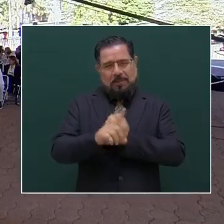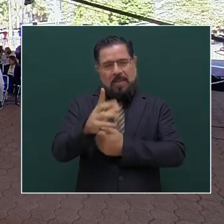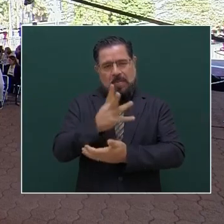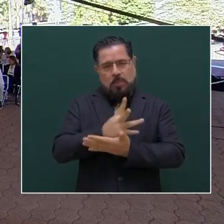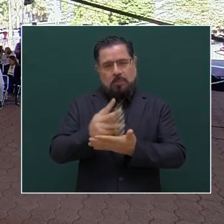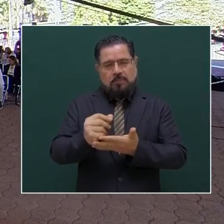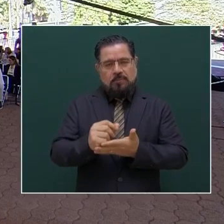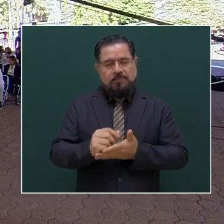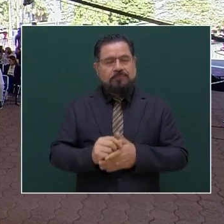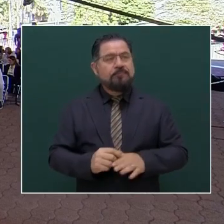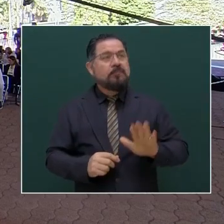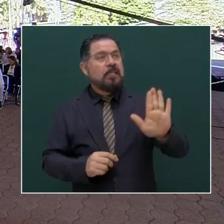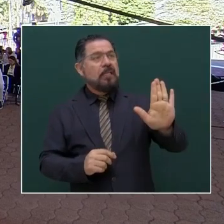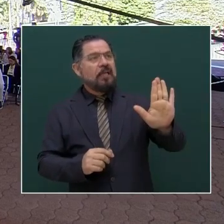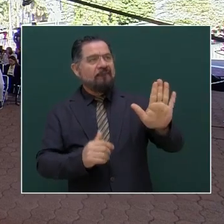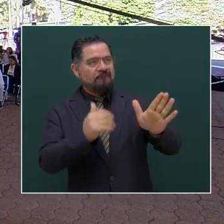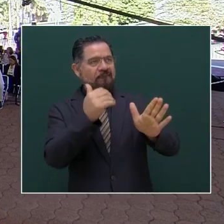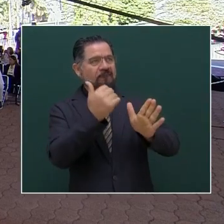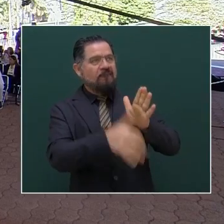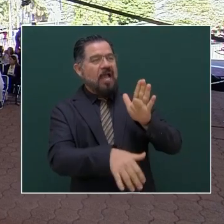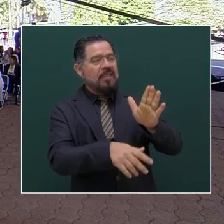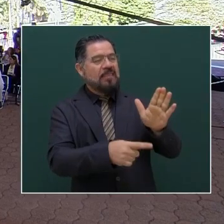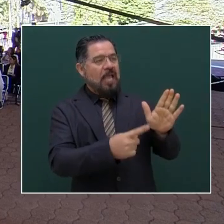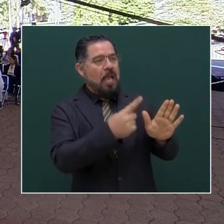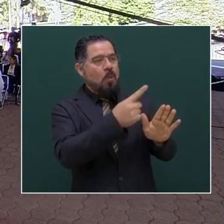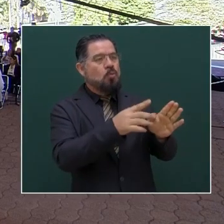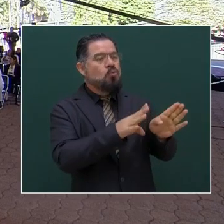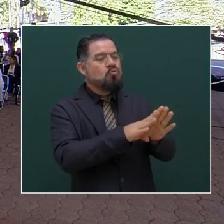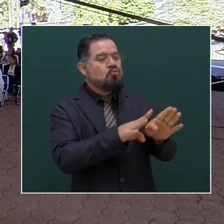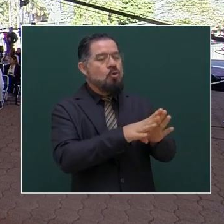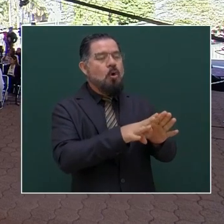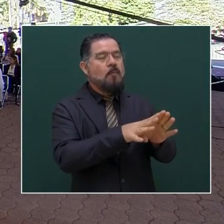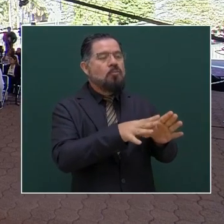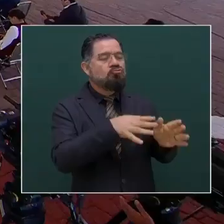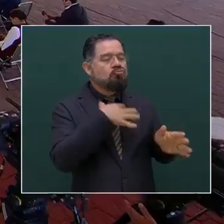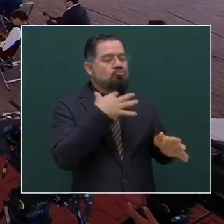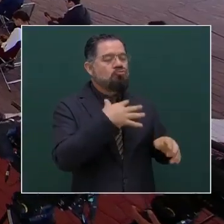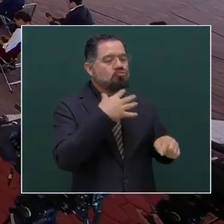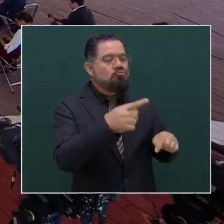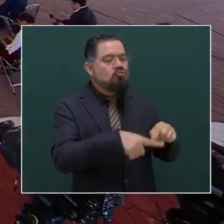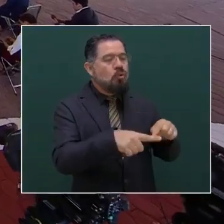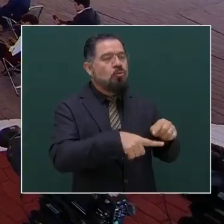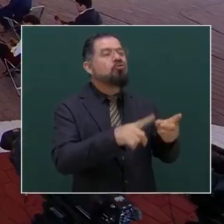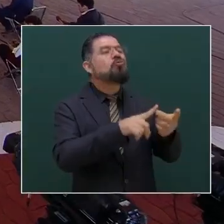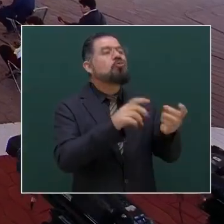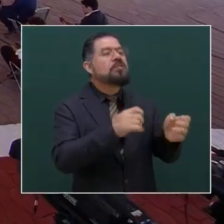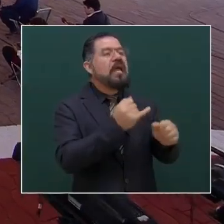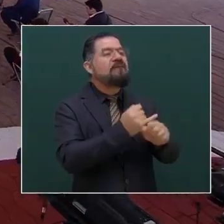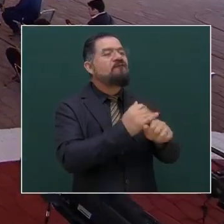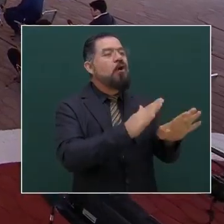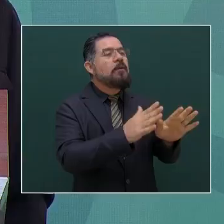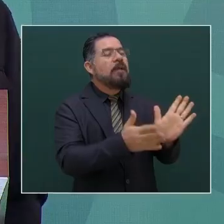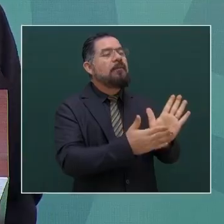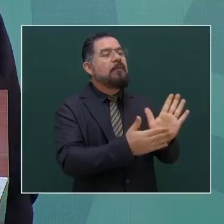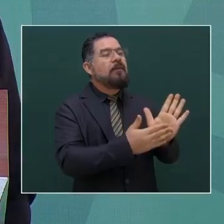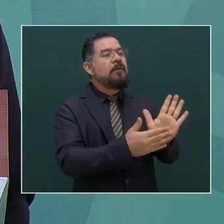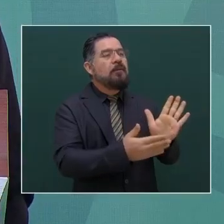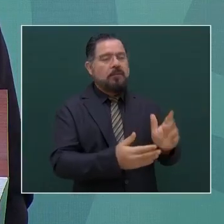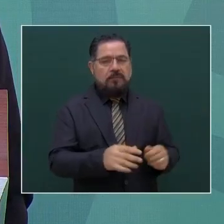un informe de ver cómo se ha abatido ahí la corrupción. Sí, vamos a buscar la